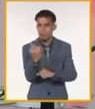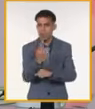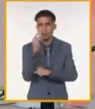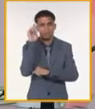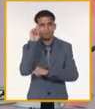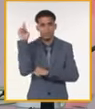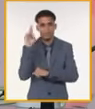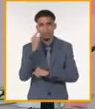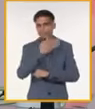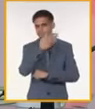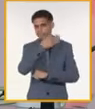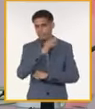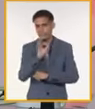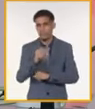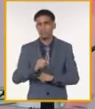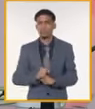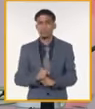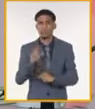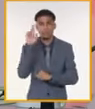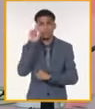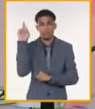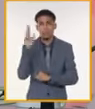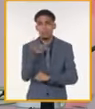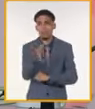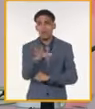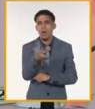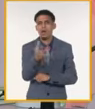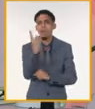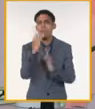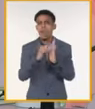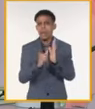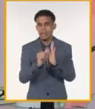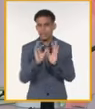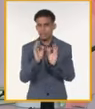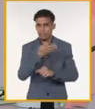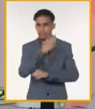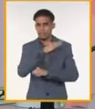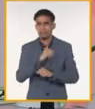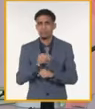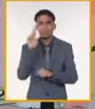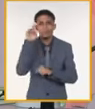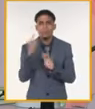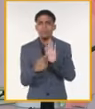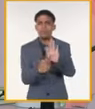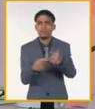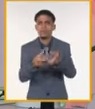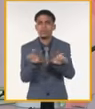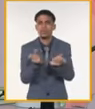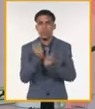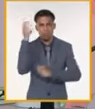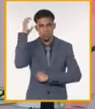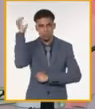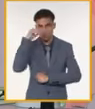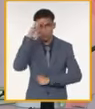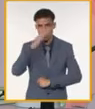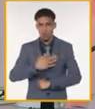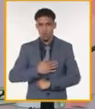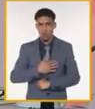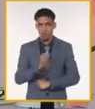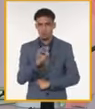recordar recordar lo que ocurrió hace aproximadamente un mes cuando se presentó ante el consejo de estado eh